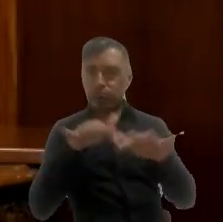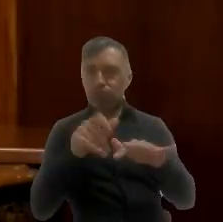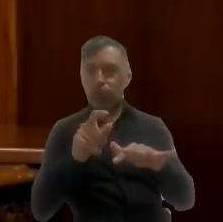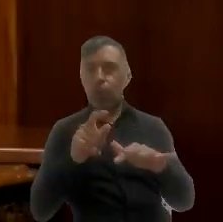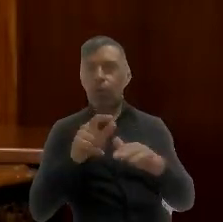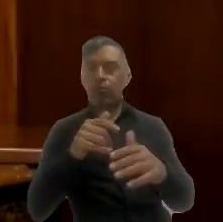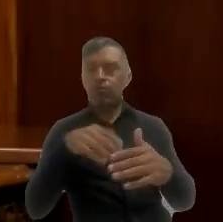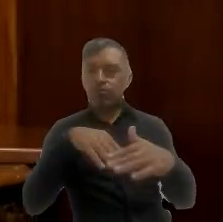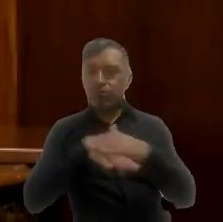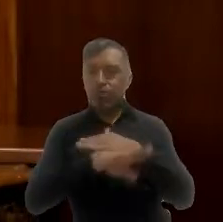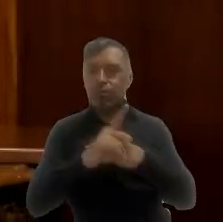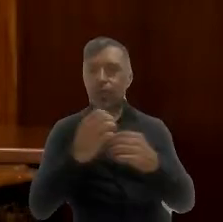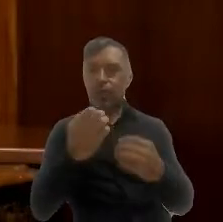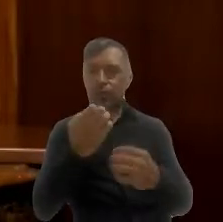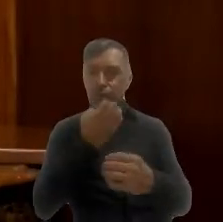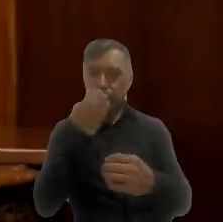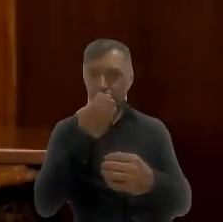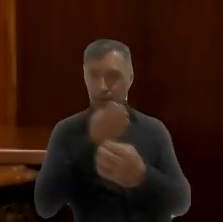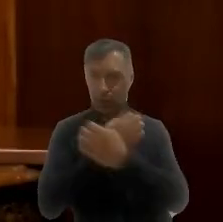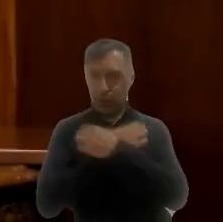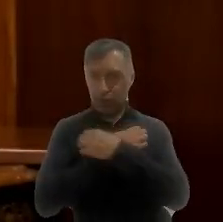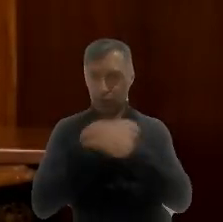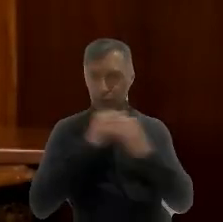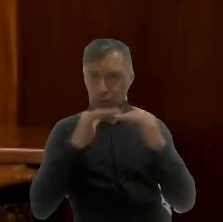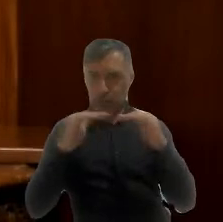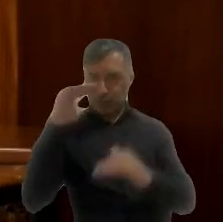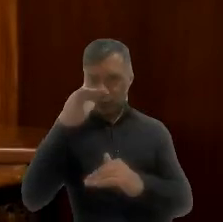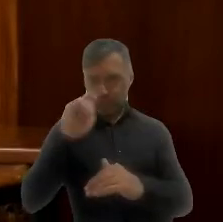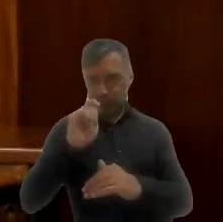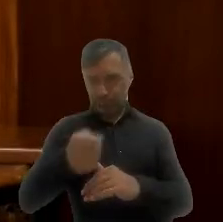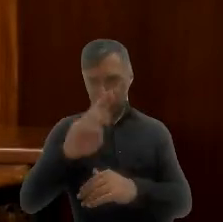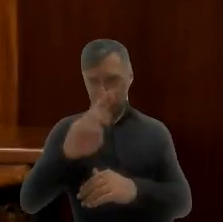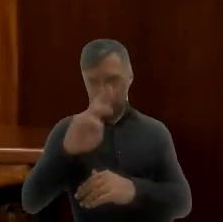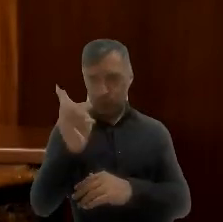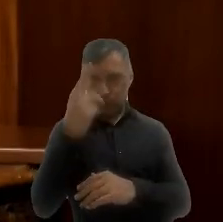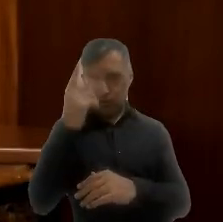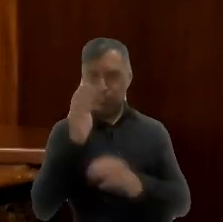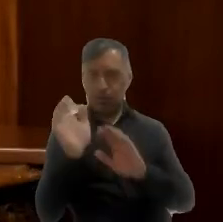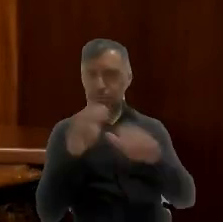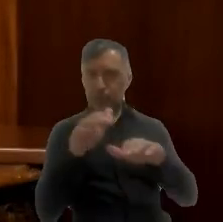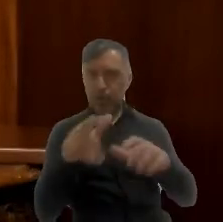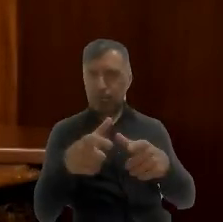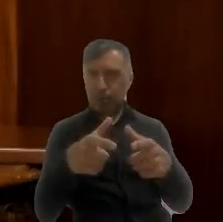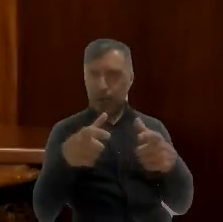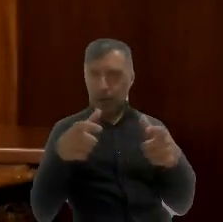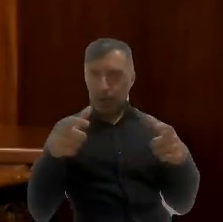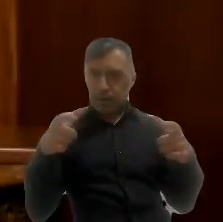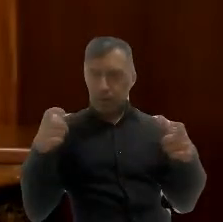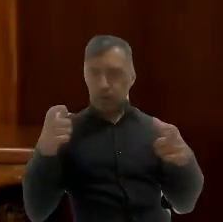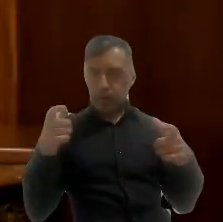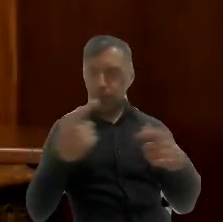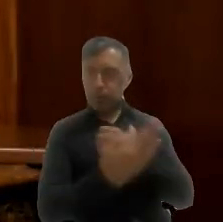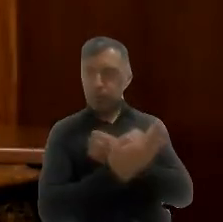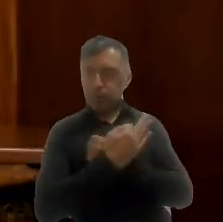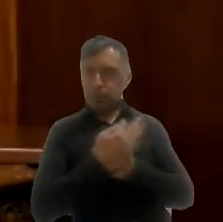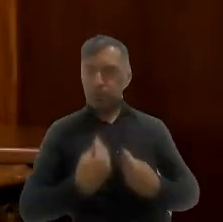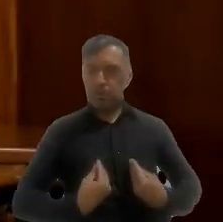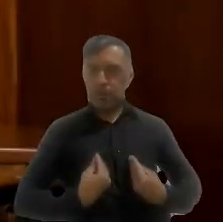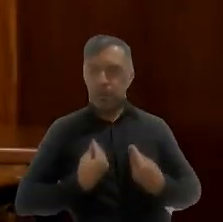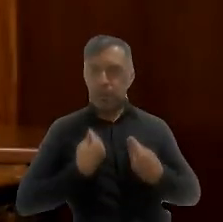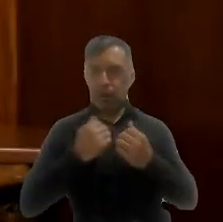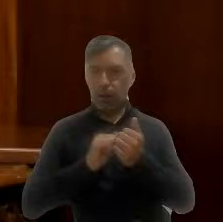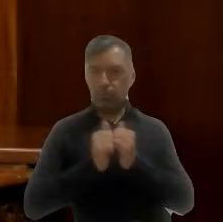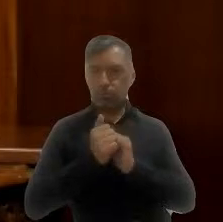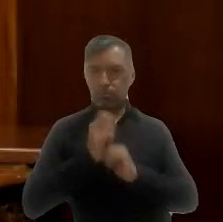educación superior, que permita elevar la calidad de vida y el nivel educativo de la población